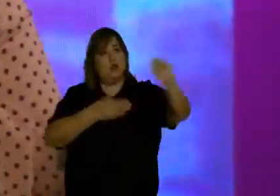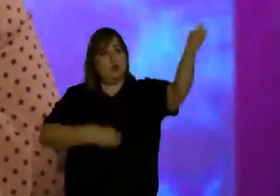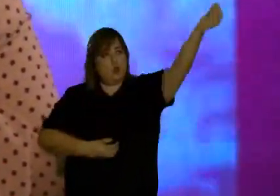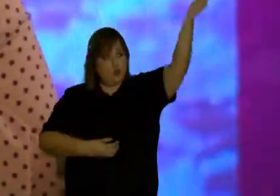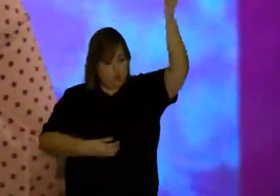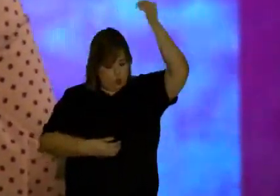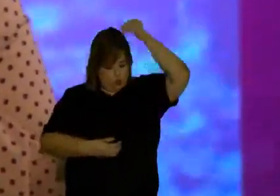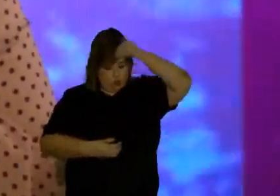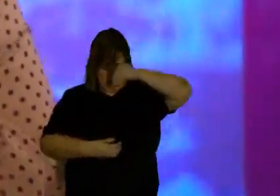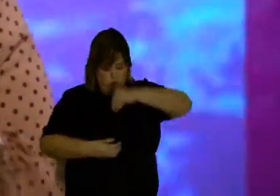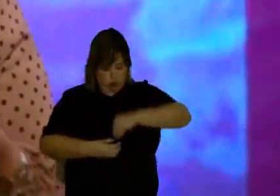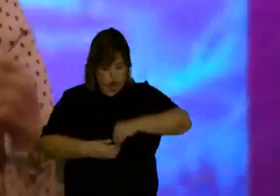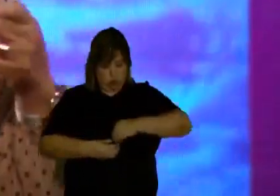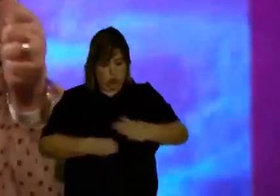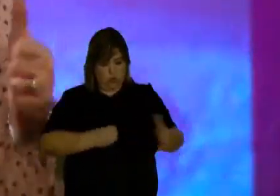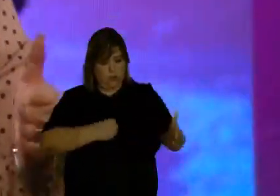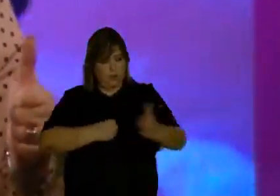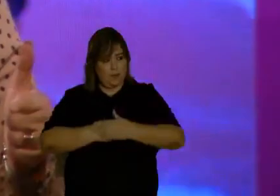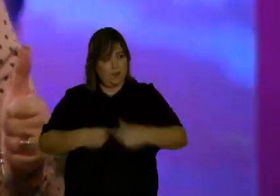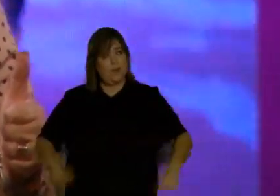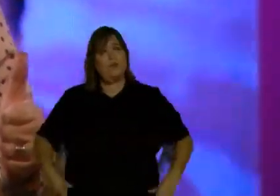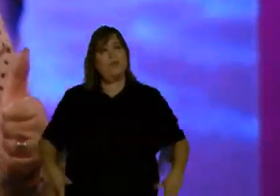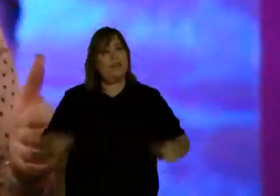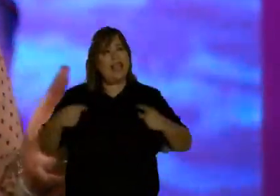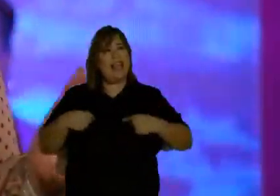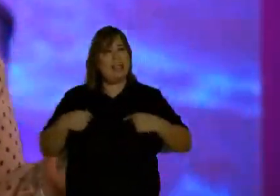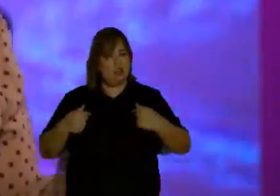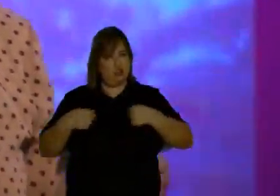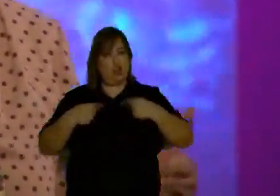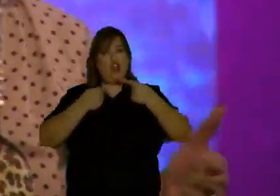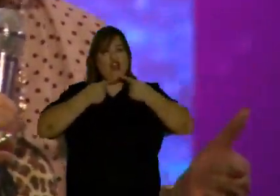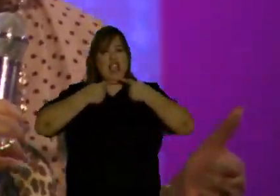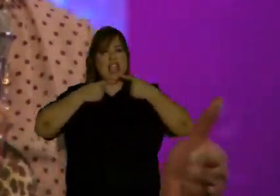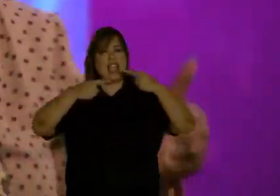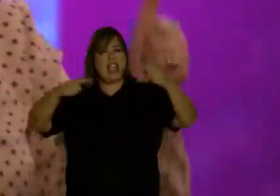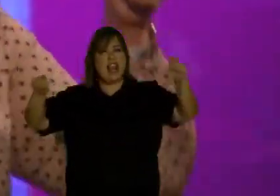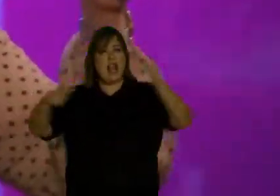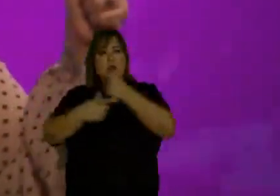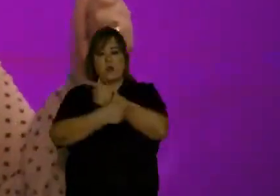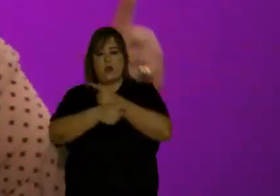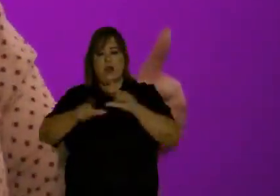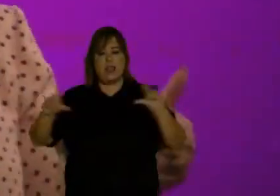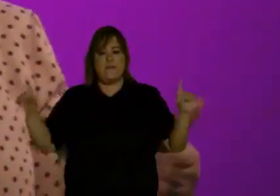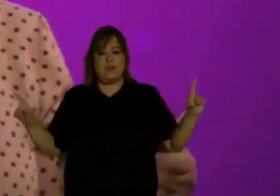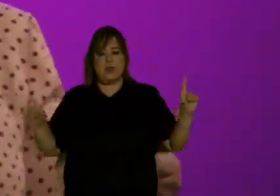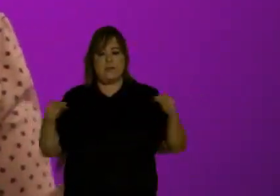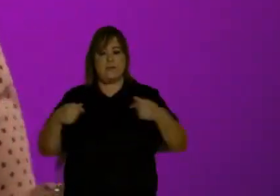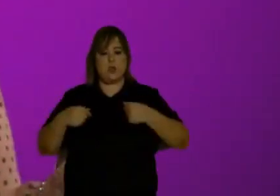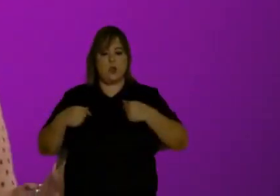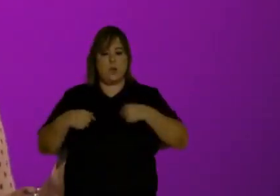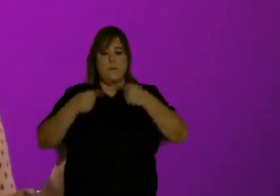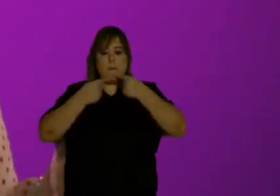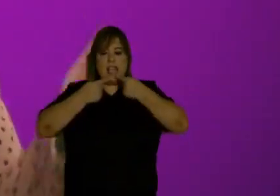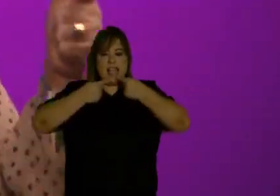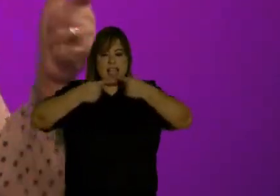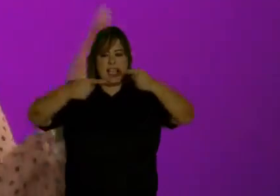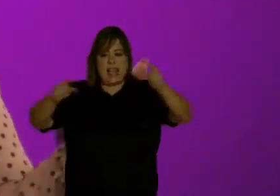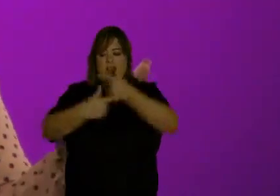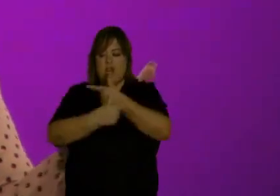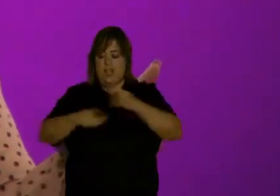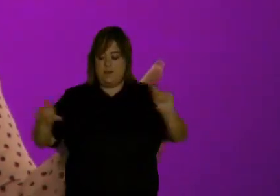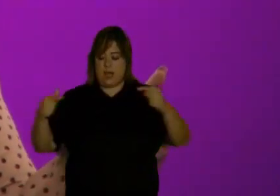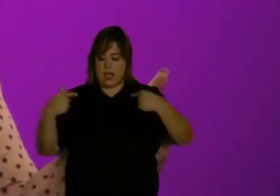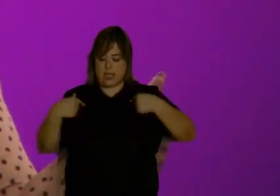morada en mi vida. Me declaro libre. Declárolo con toda su fuerza. Me declaro libre. Me declaro